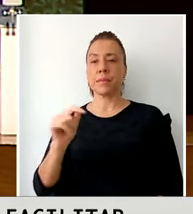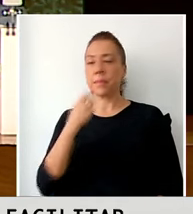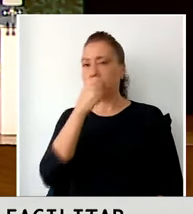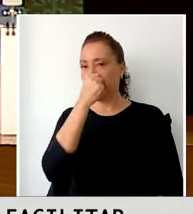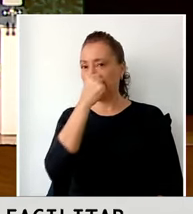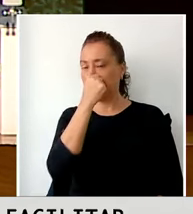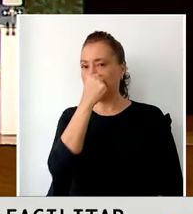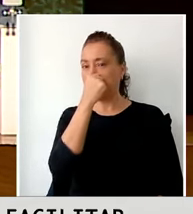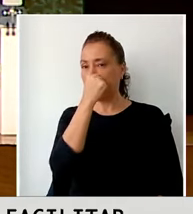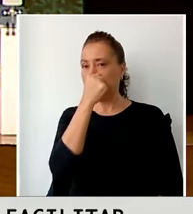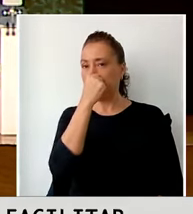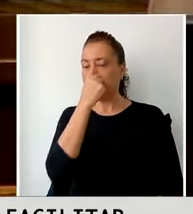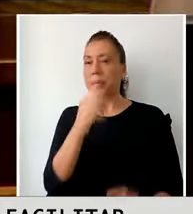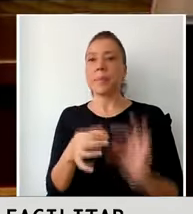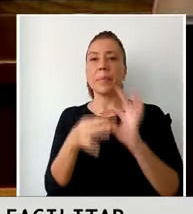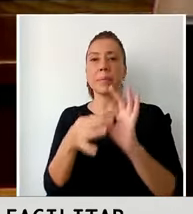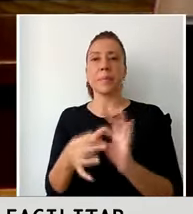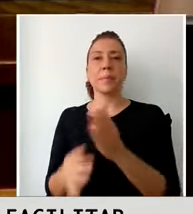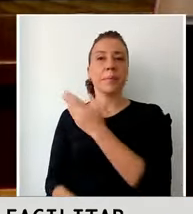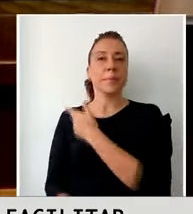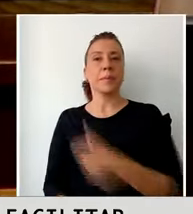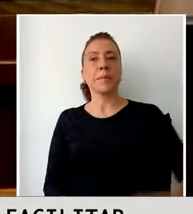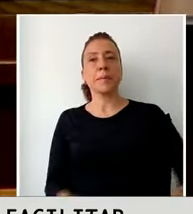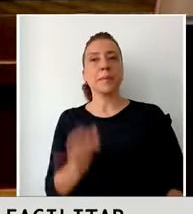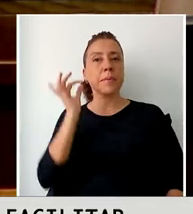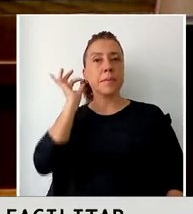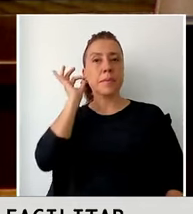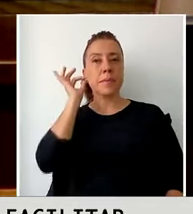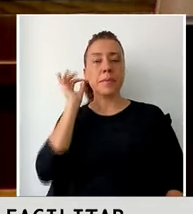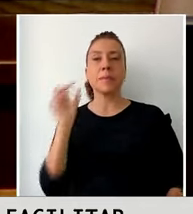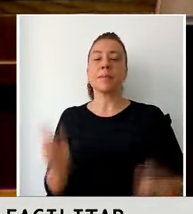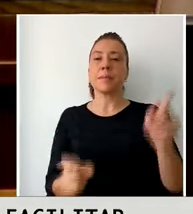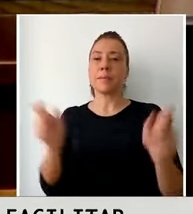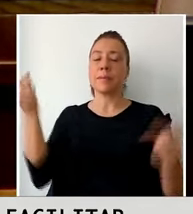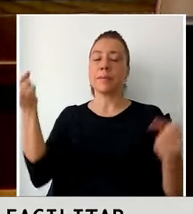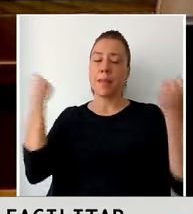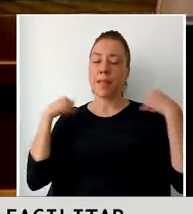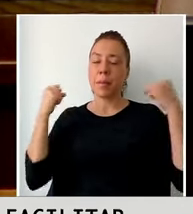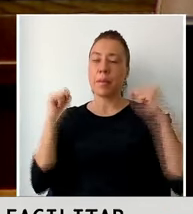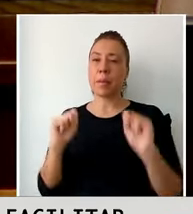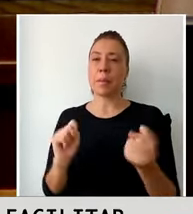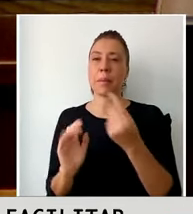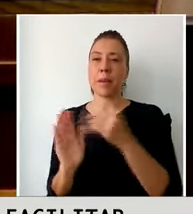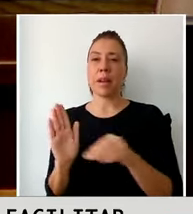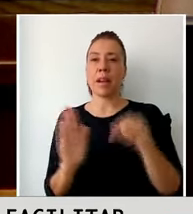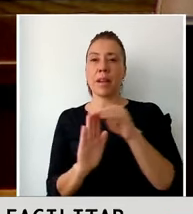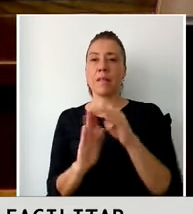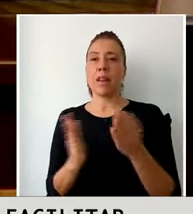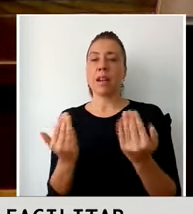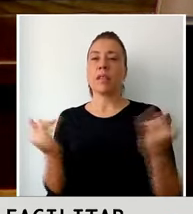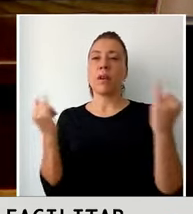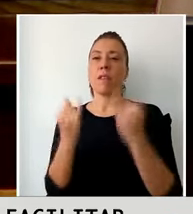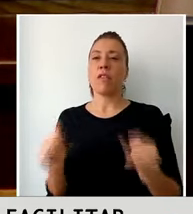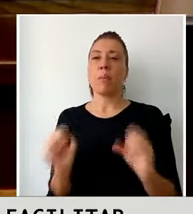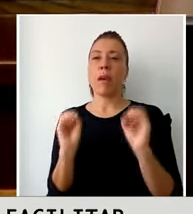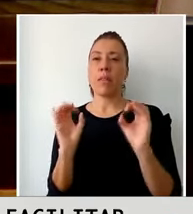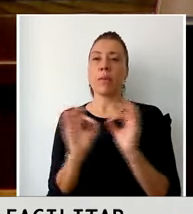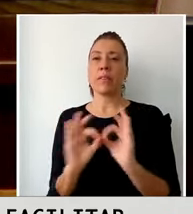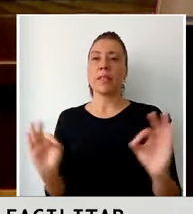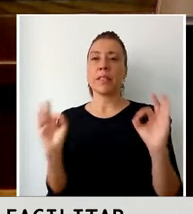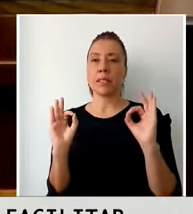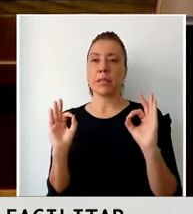Gracias presidenta los deportistas de alto rendimiento requieren de una modalidad educativa especial que